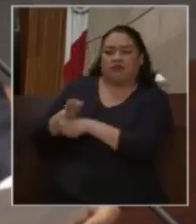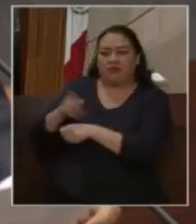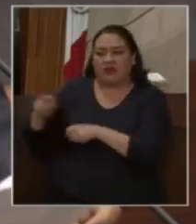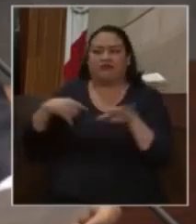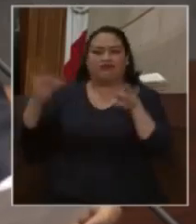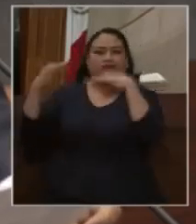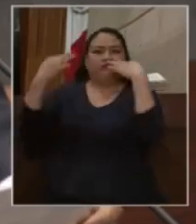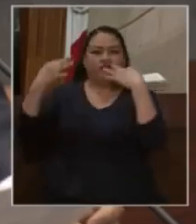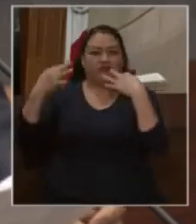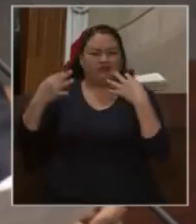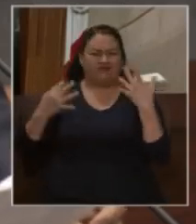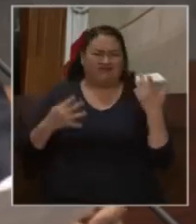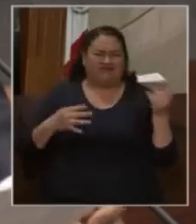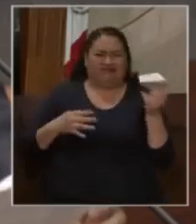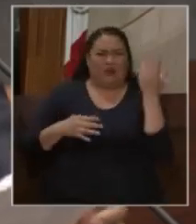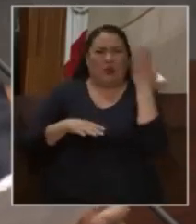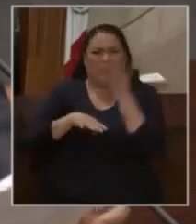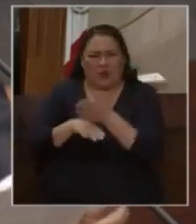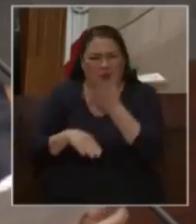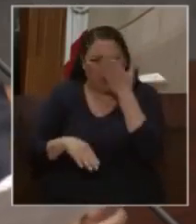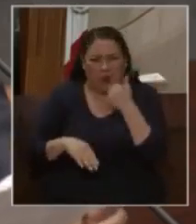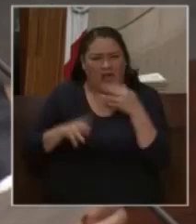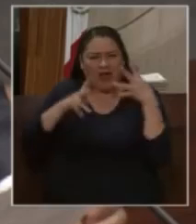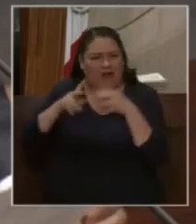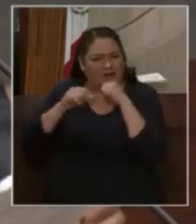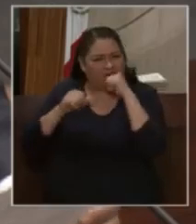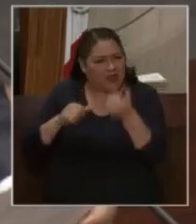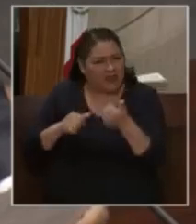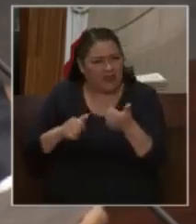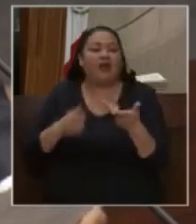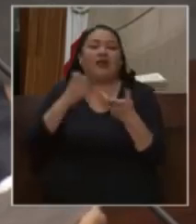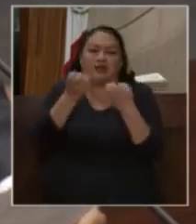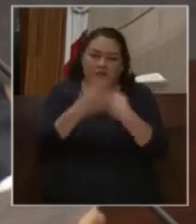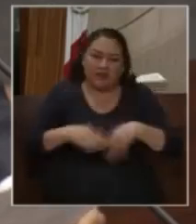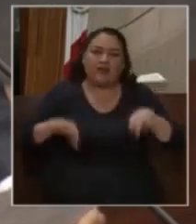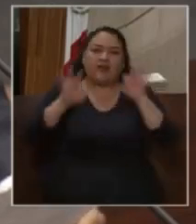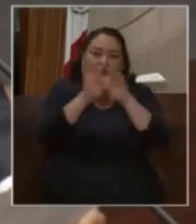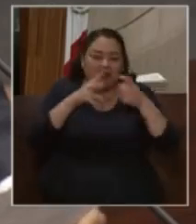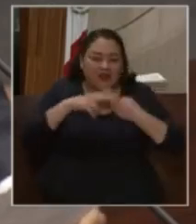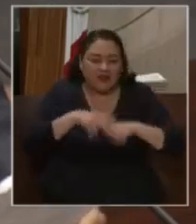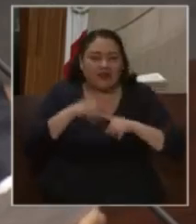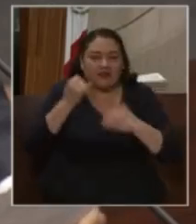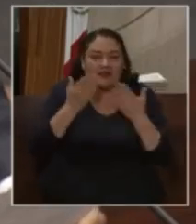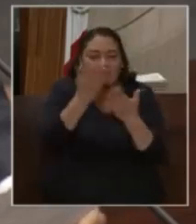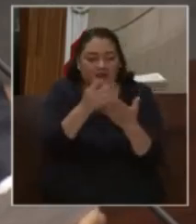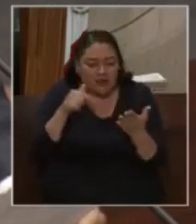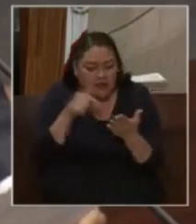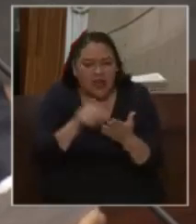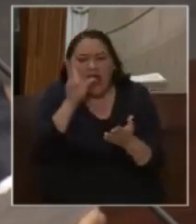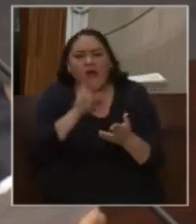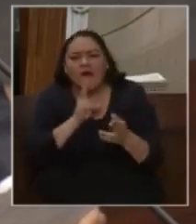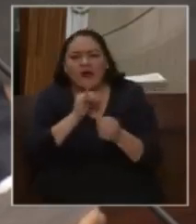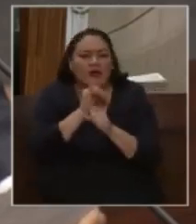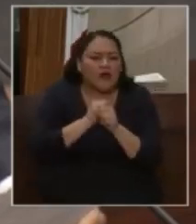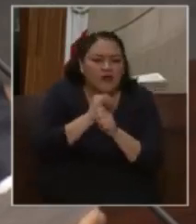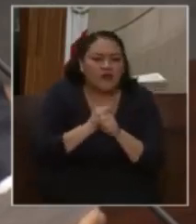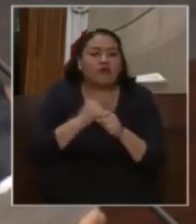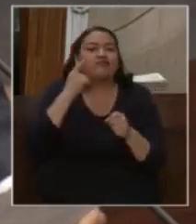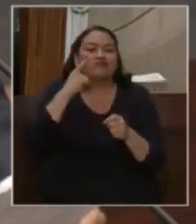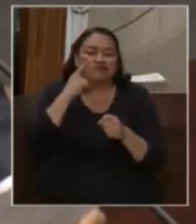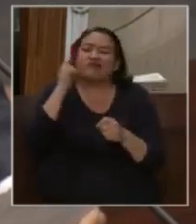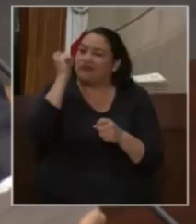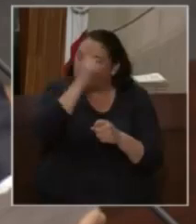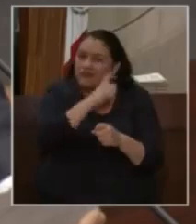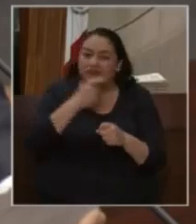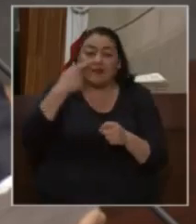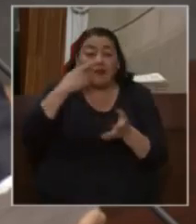este orden de ideas, en el proyecto se considera que la prueba indiciaria presenta una estructura compleja, ya que no solo deben encontrarse probados los hechos, sino que también